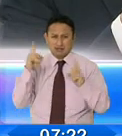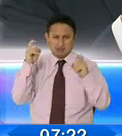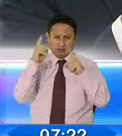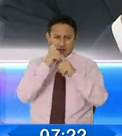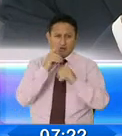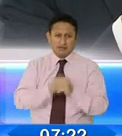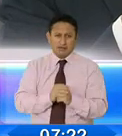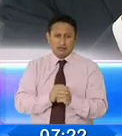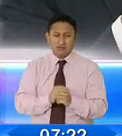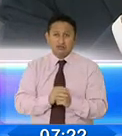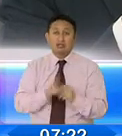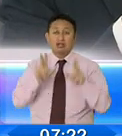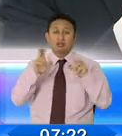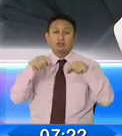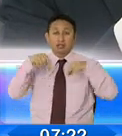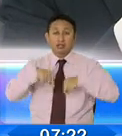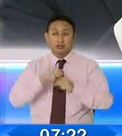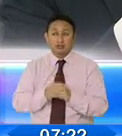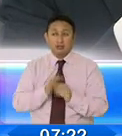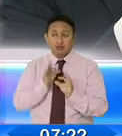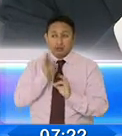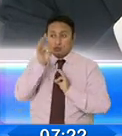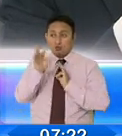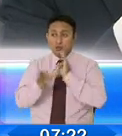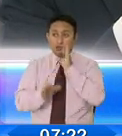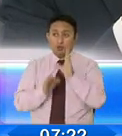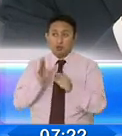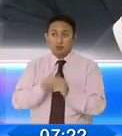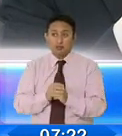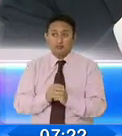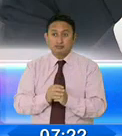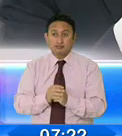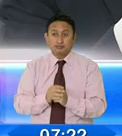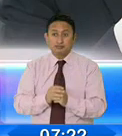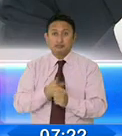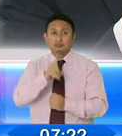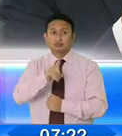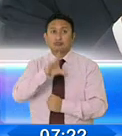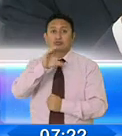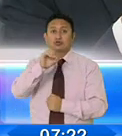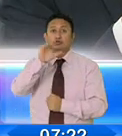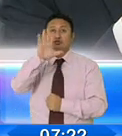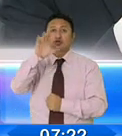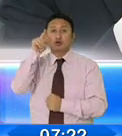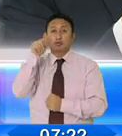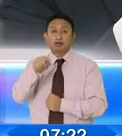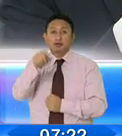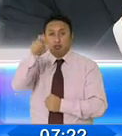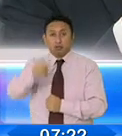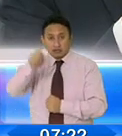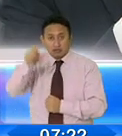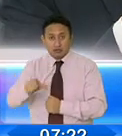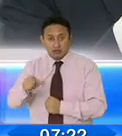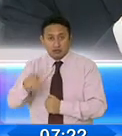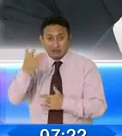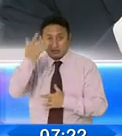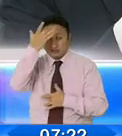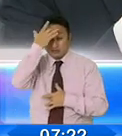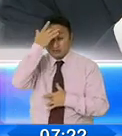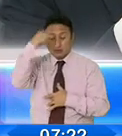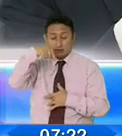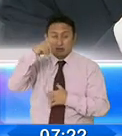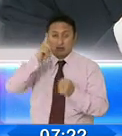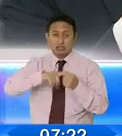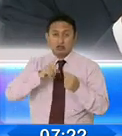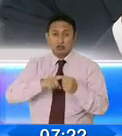en cuanto al incremento de contagios en Quito, llegando ya a los 105 mil contagios en el Distrito